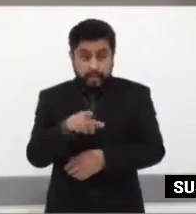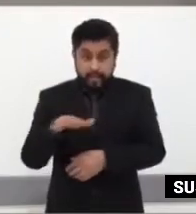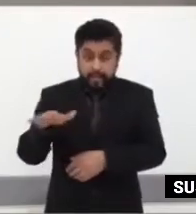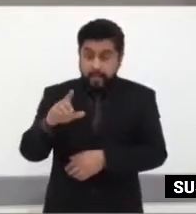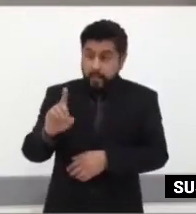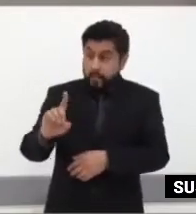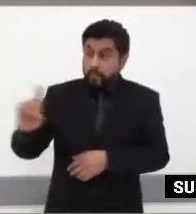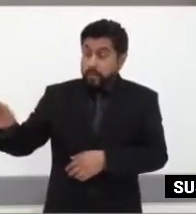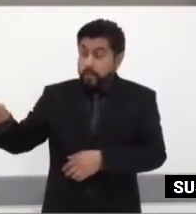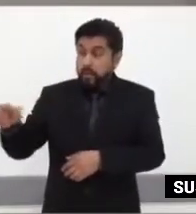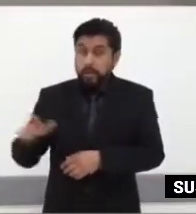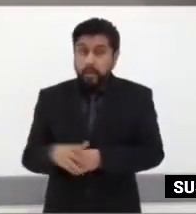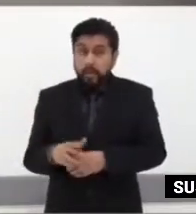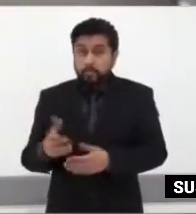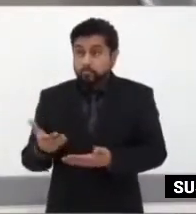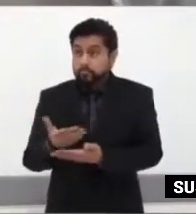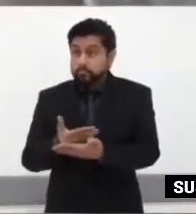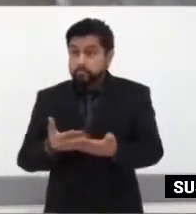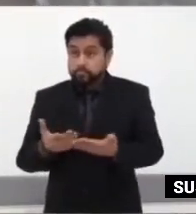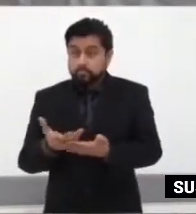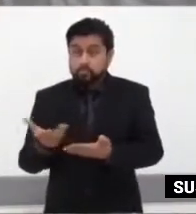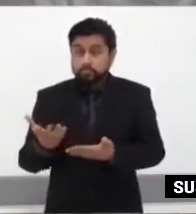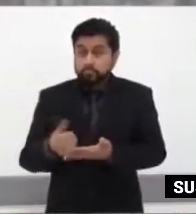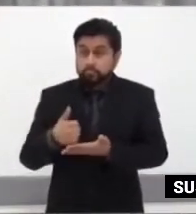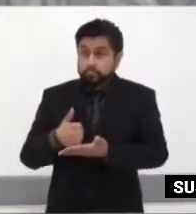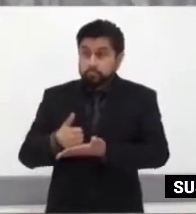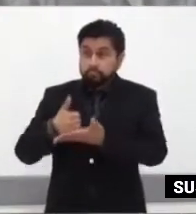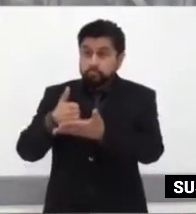los servicios auxiliares.